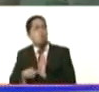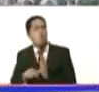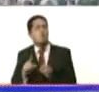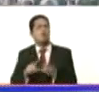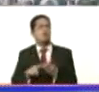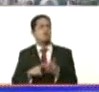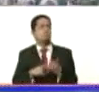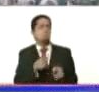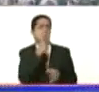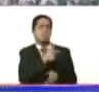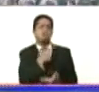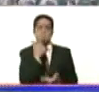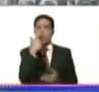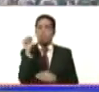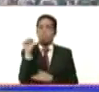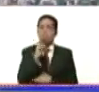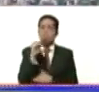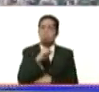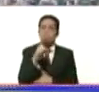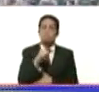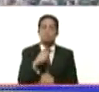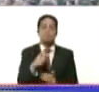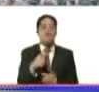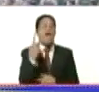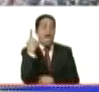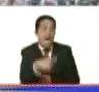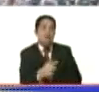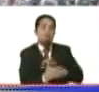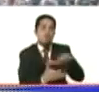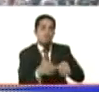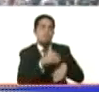país. Y hay muchos problemas